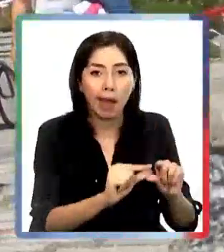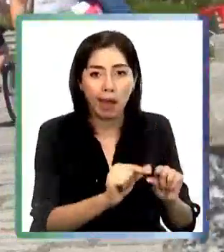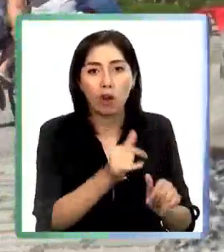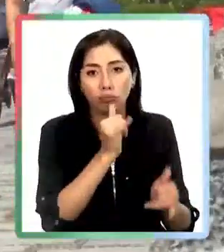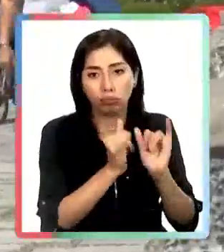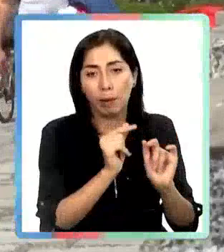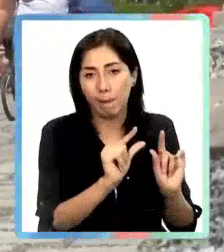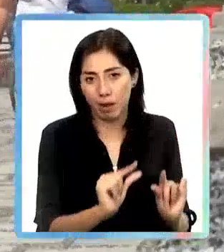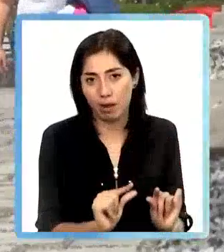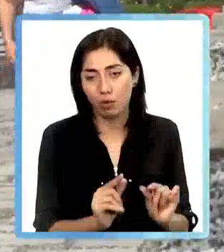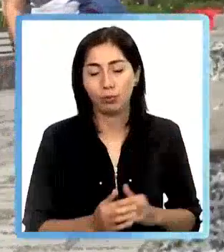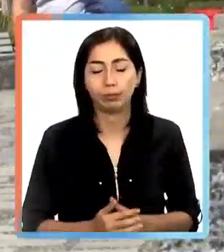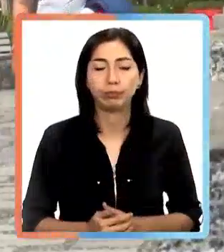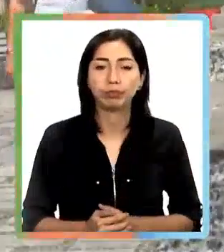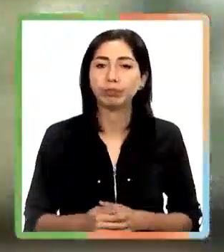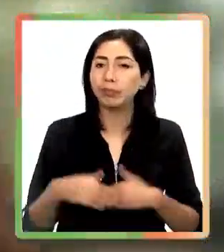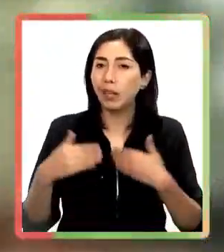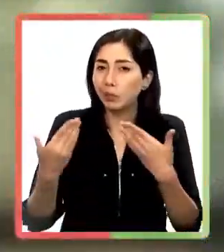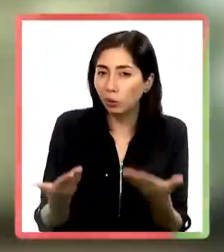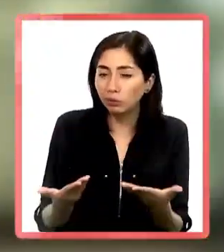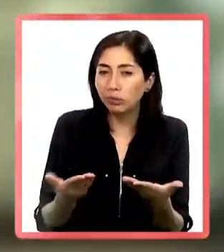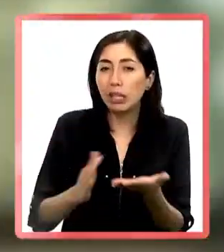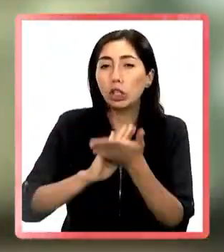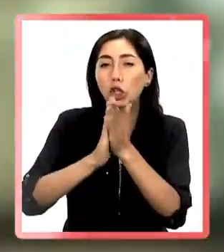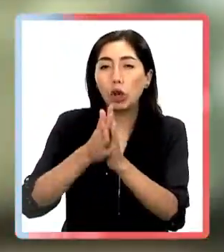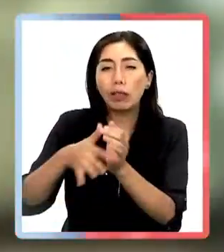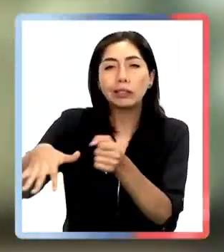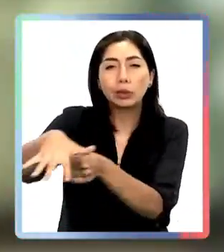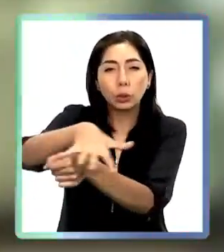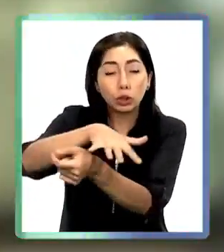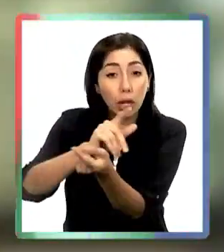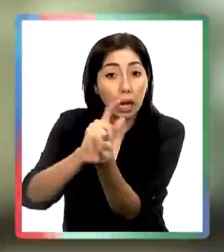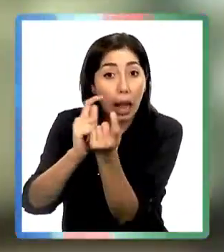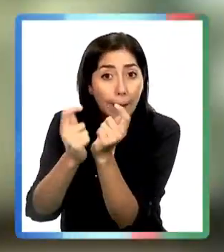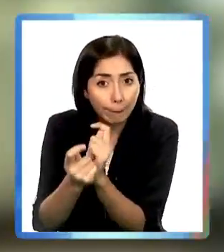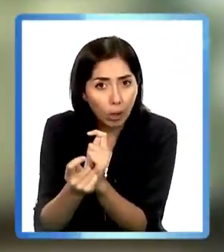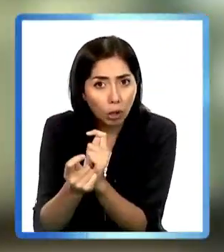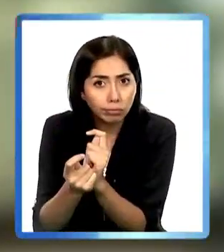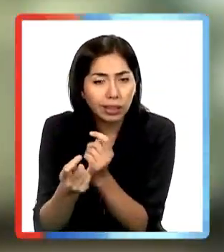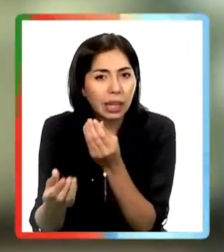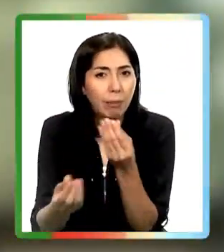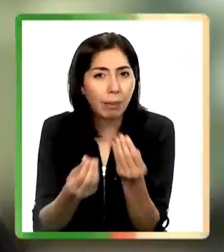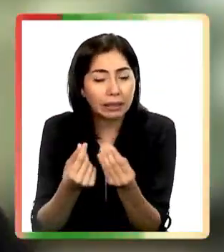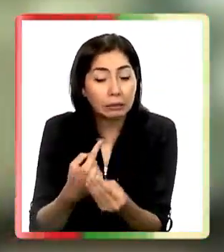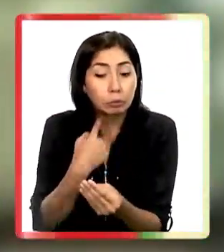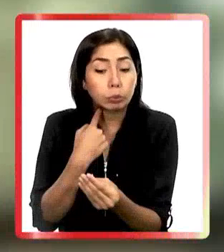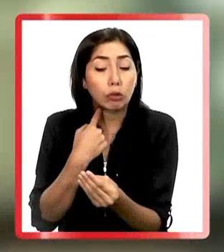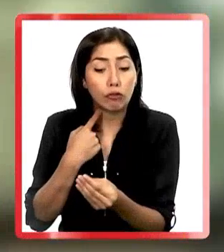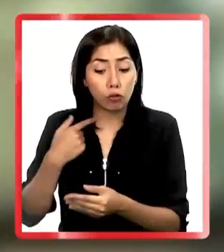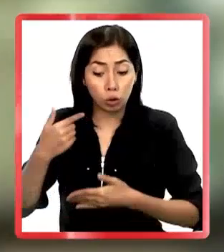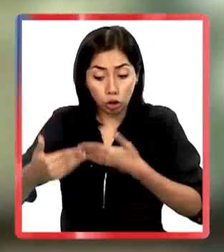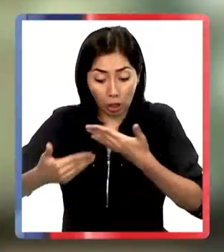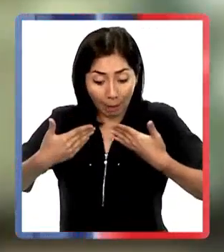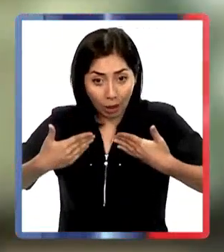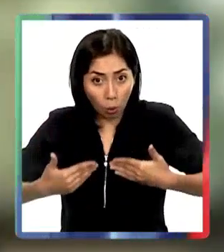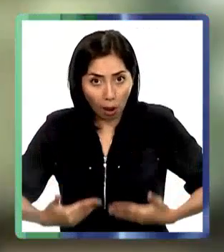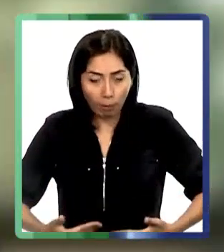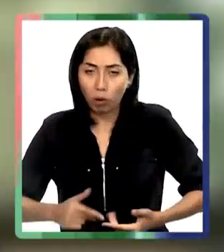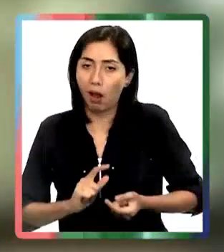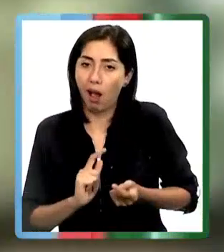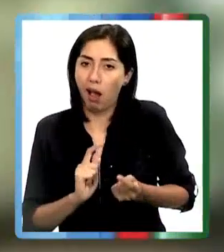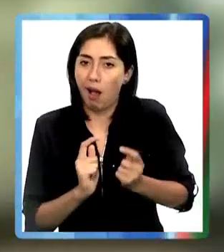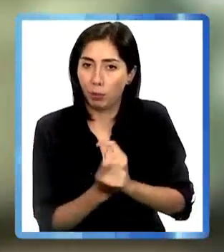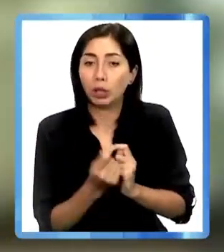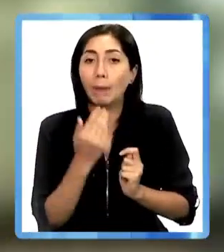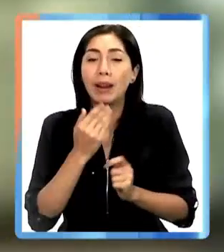estamos cumpliendo nuestras actividades cotidianas. Entonces, todas esas situaciones, todo este cambio genera un cambio en nuestro funcionamiento